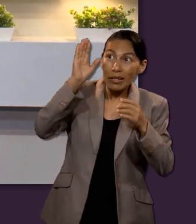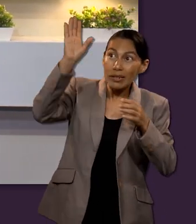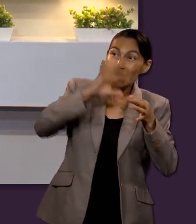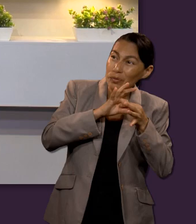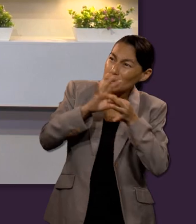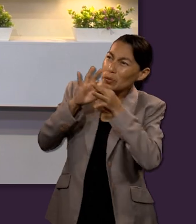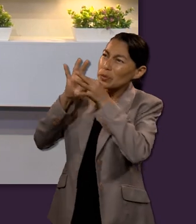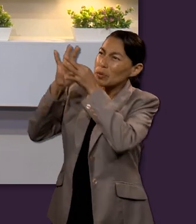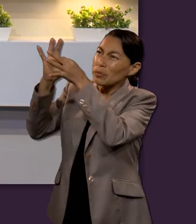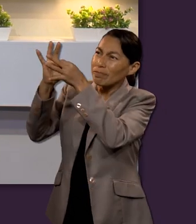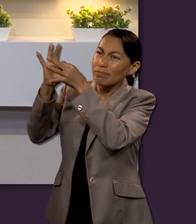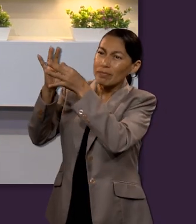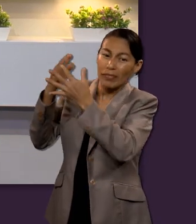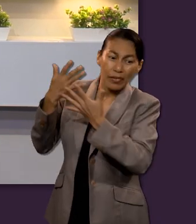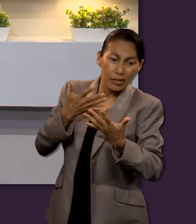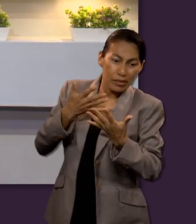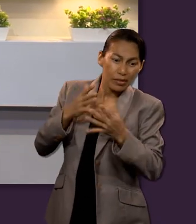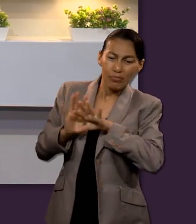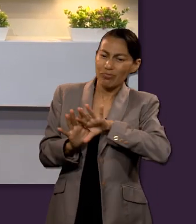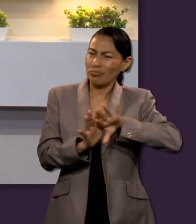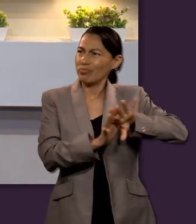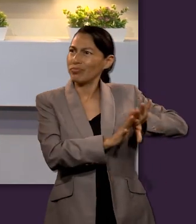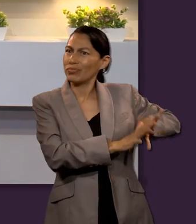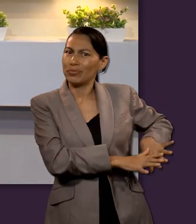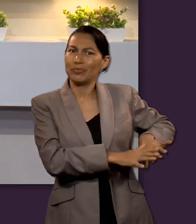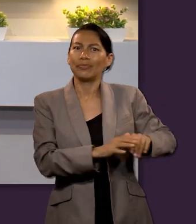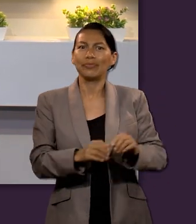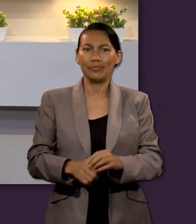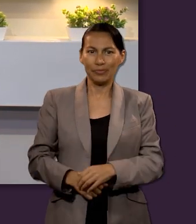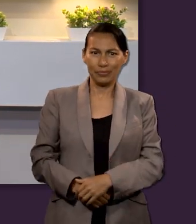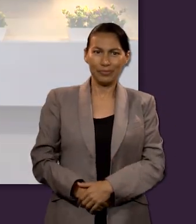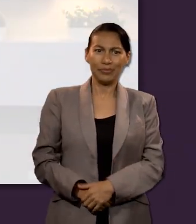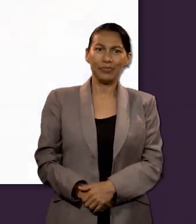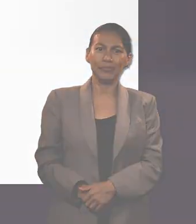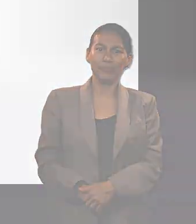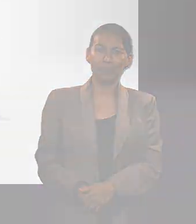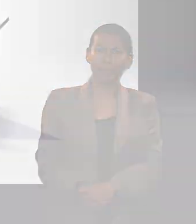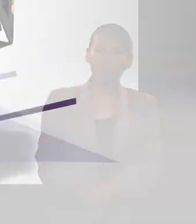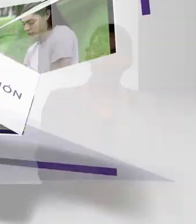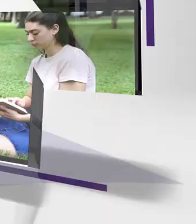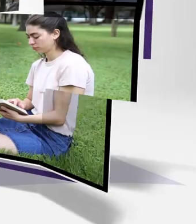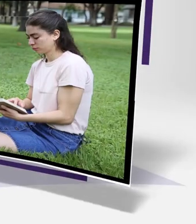cristo han crucificado la carne con sus pasiones y deseos